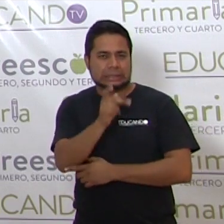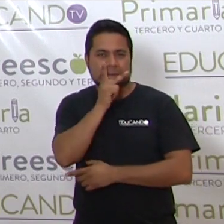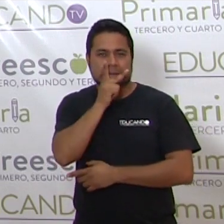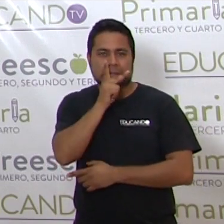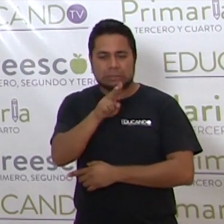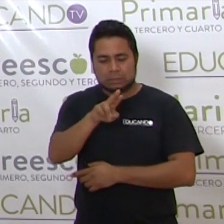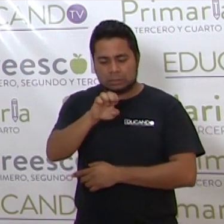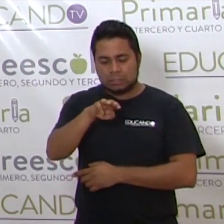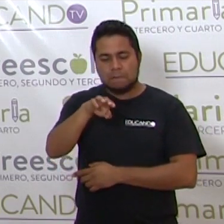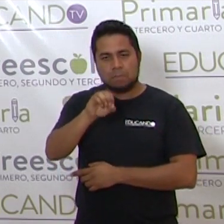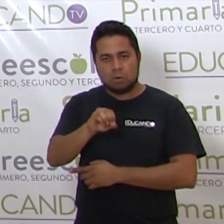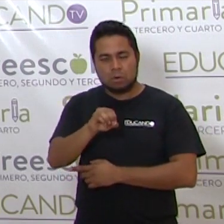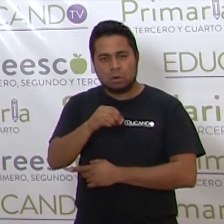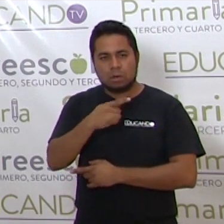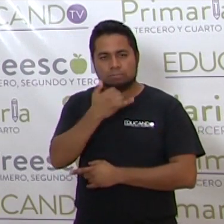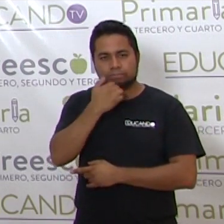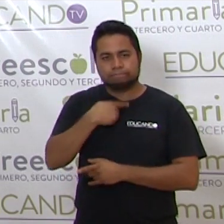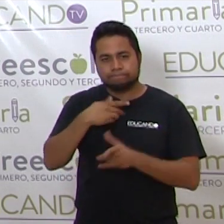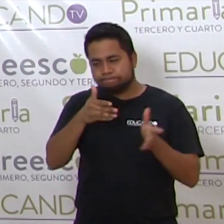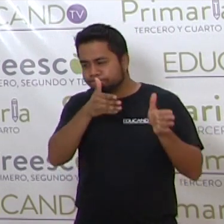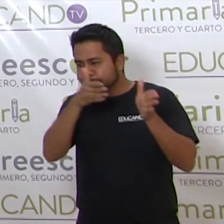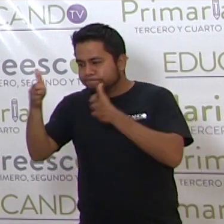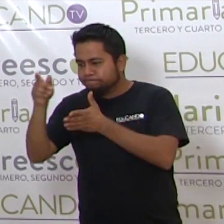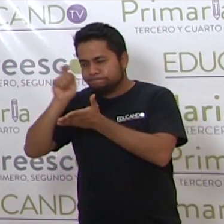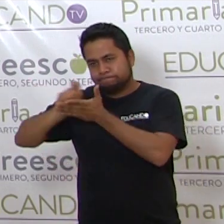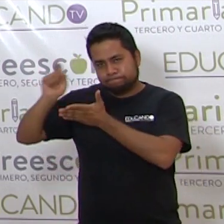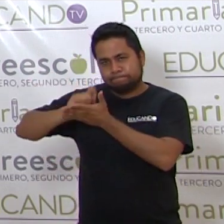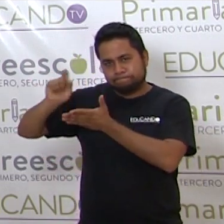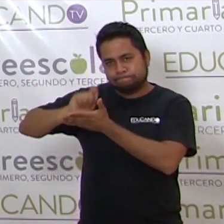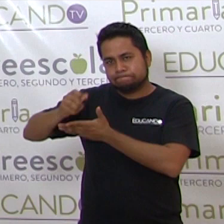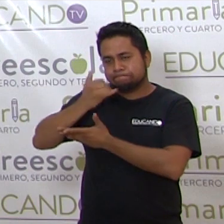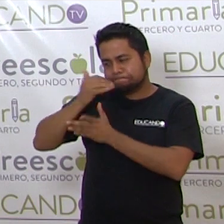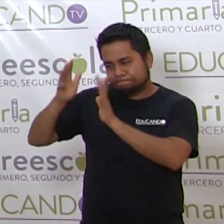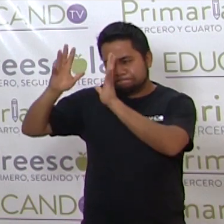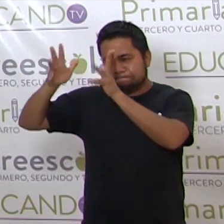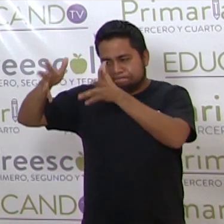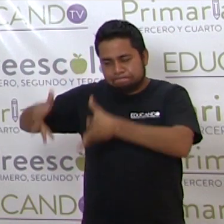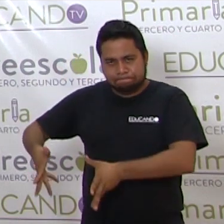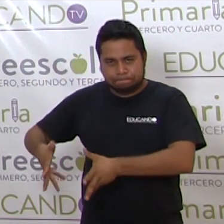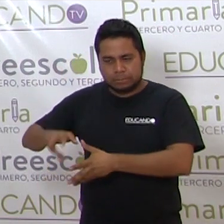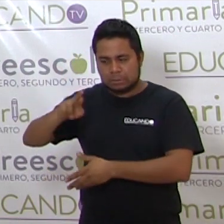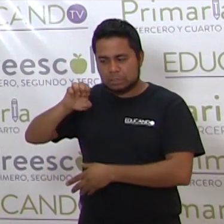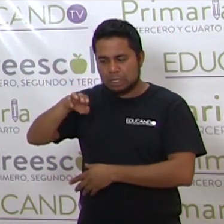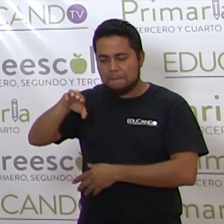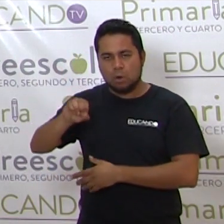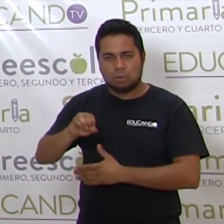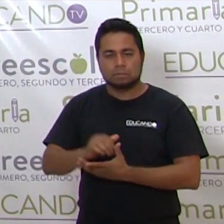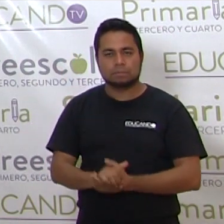remo pero lo voy a poner de este lado aquí remo